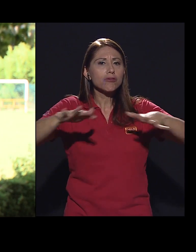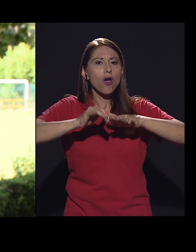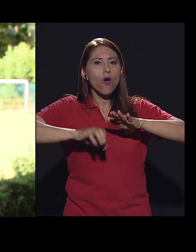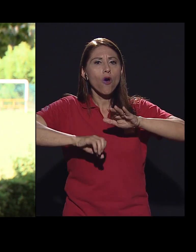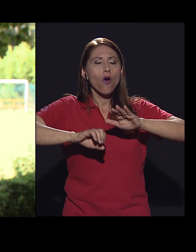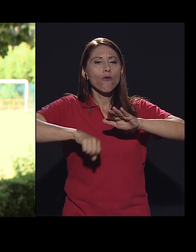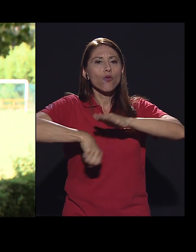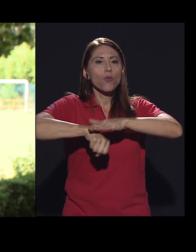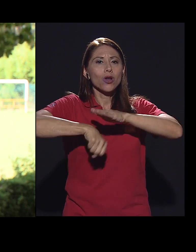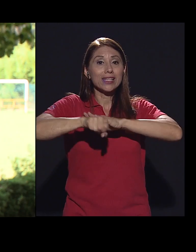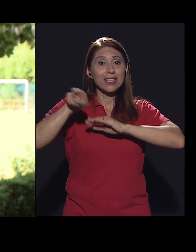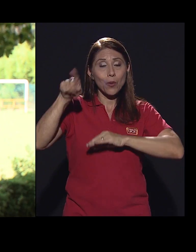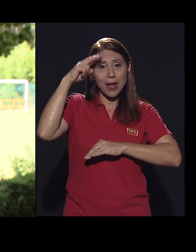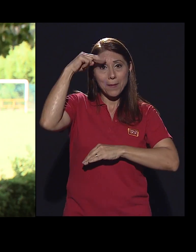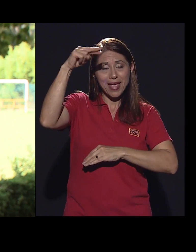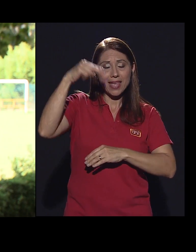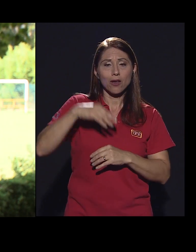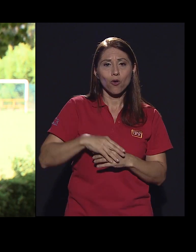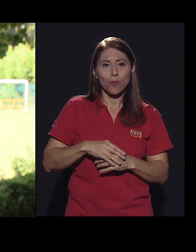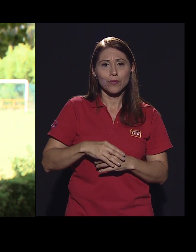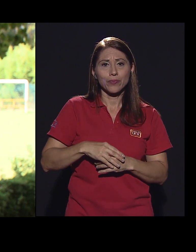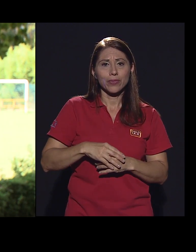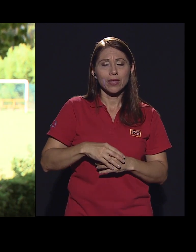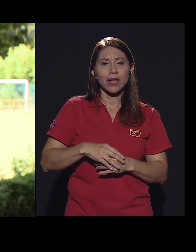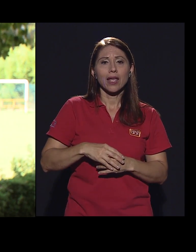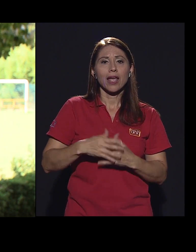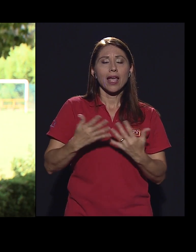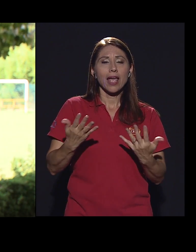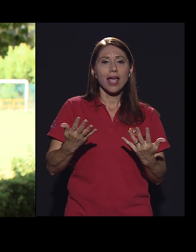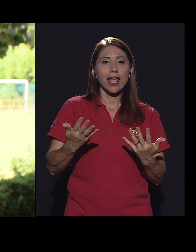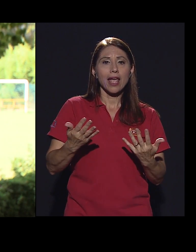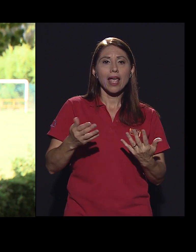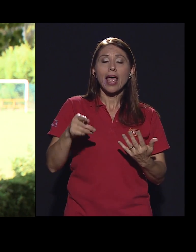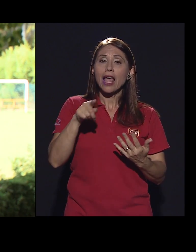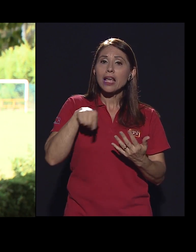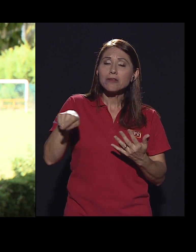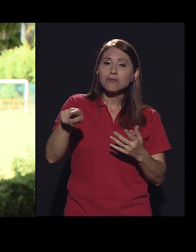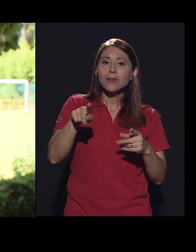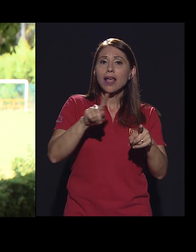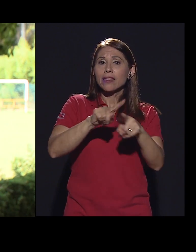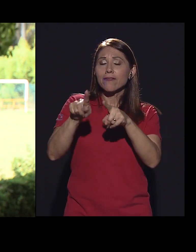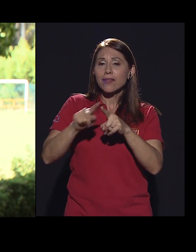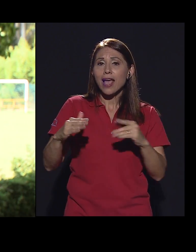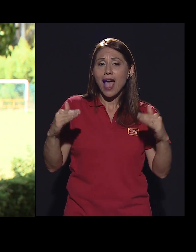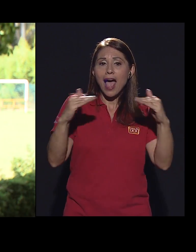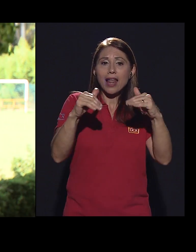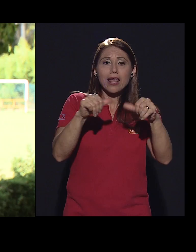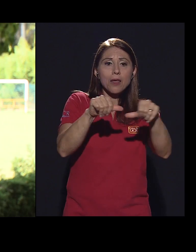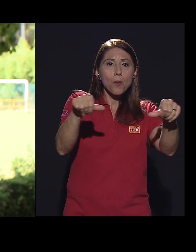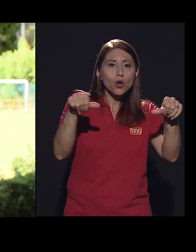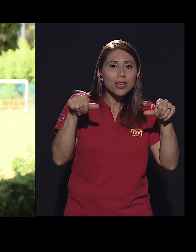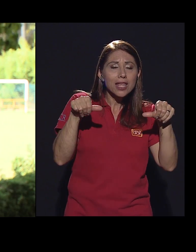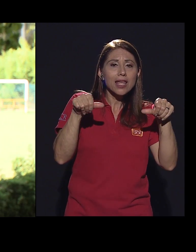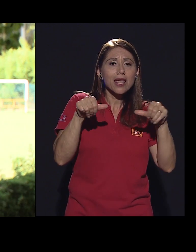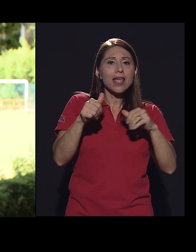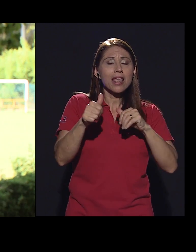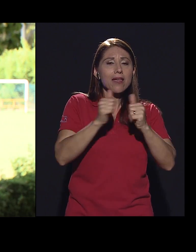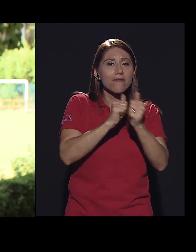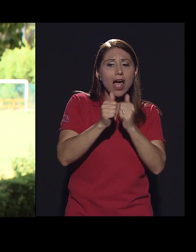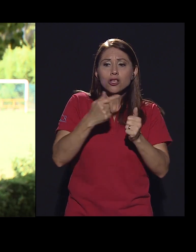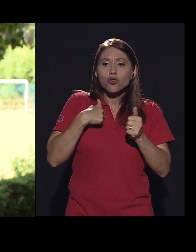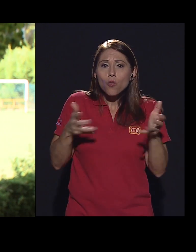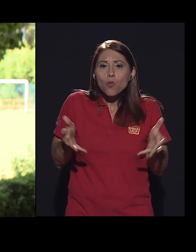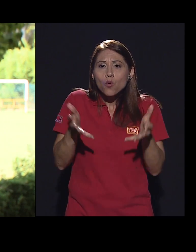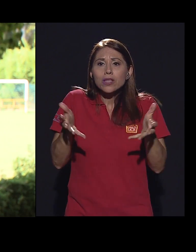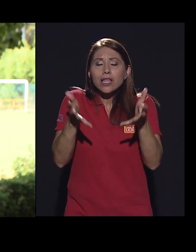México. Es psicología deportiva, motivar a los chavos, motivar a los